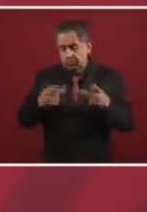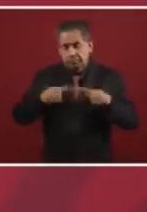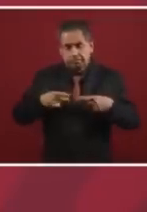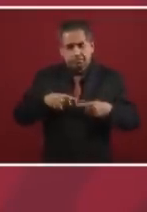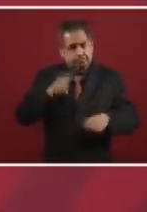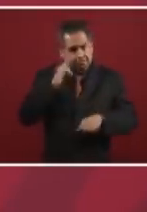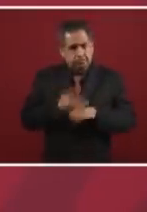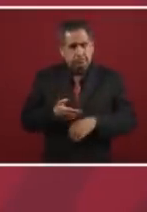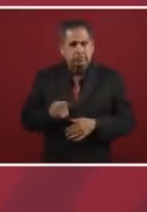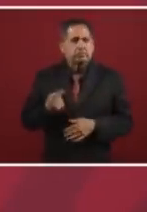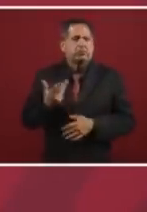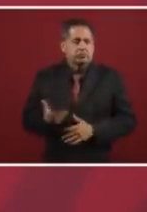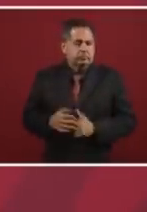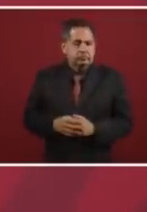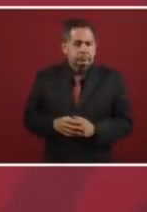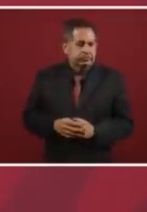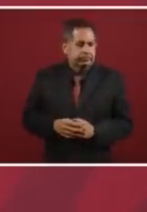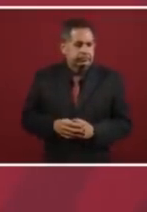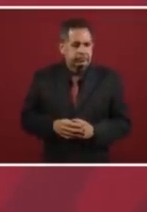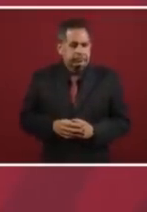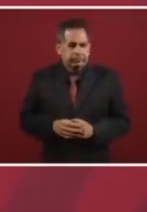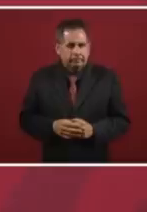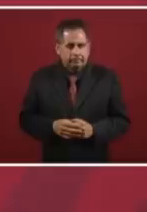qué hicieron los mexicanos